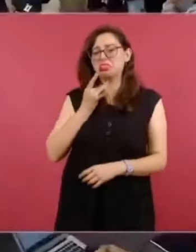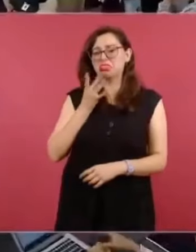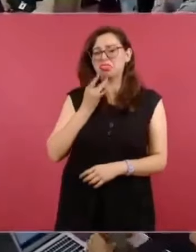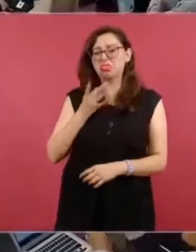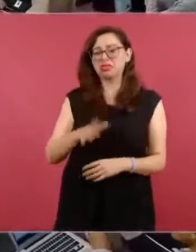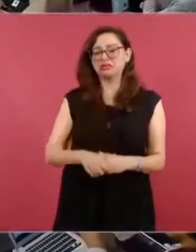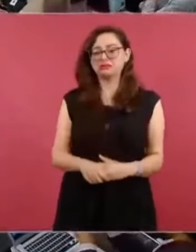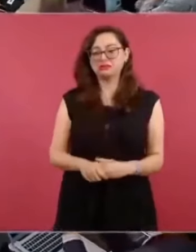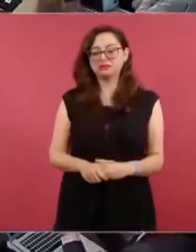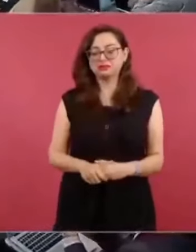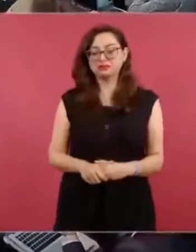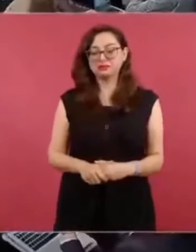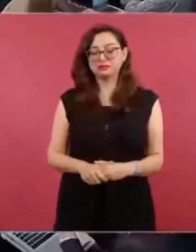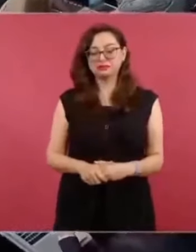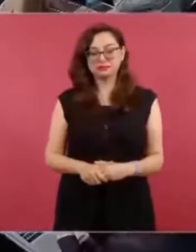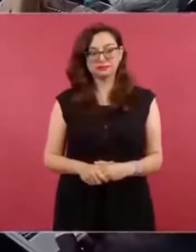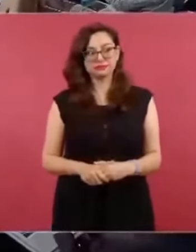finado